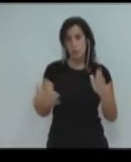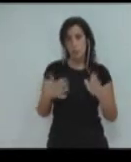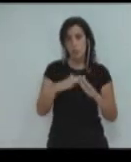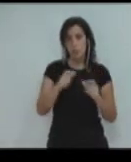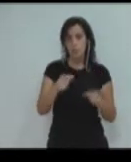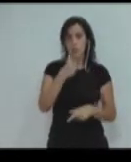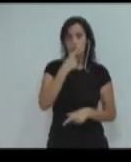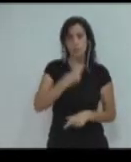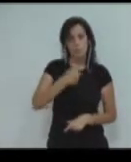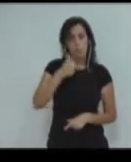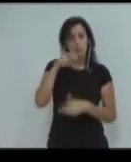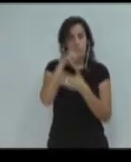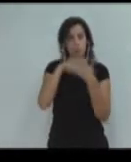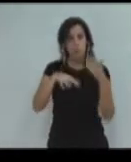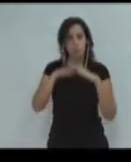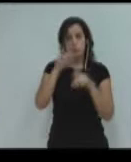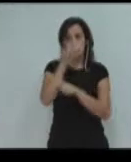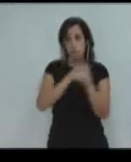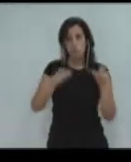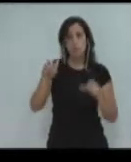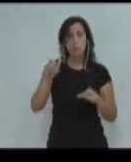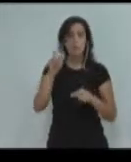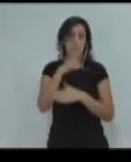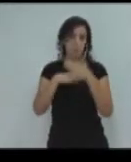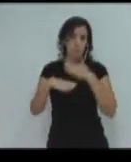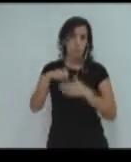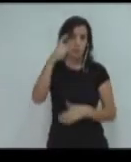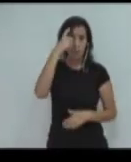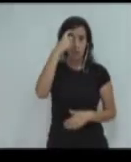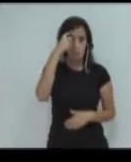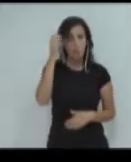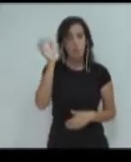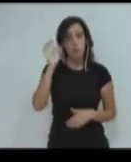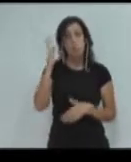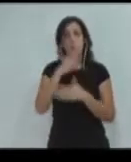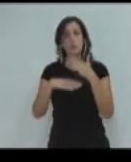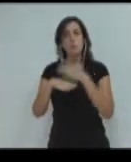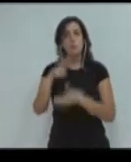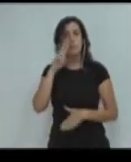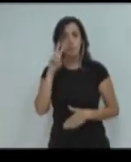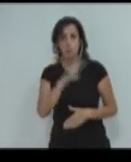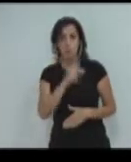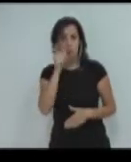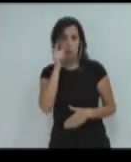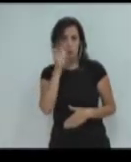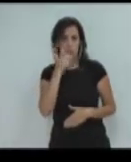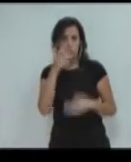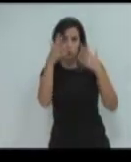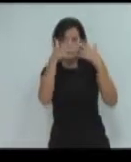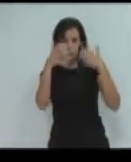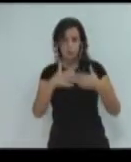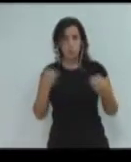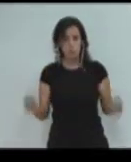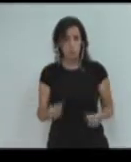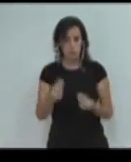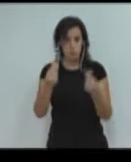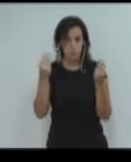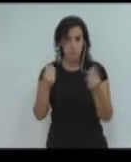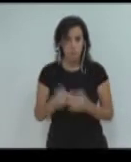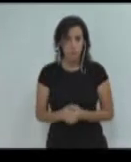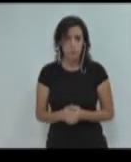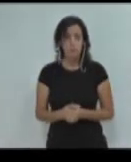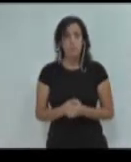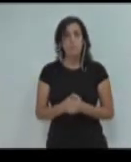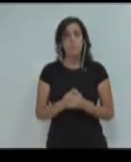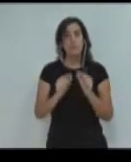para personas pues, con discapacidad intelectual o discapacidad visual, porque queda el texto más separado, ¿no? En